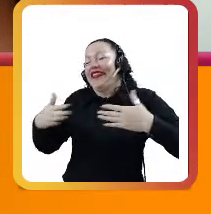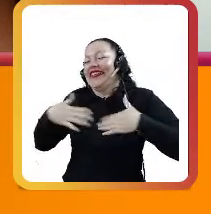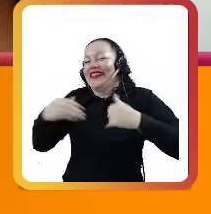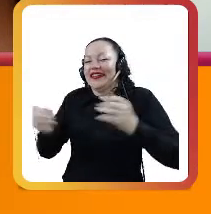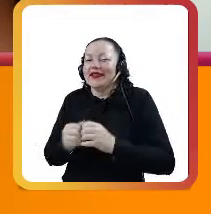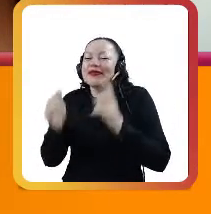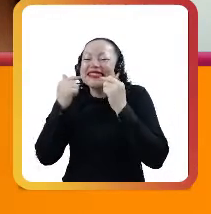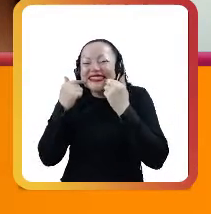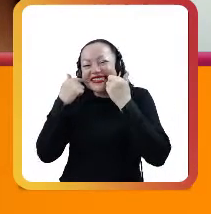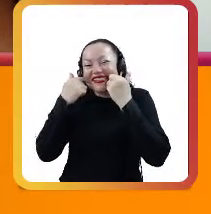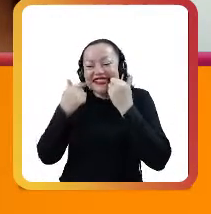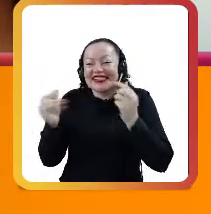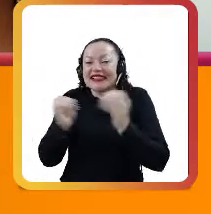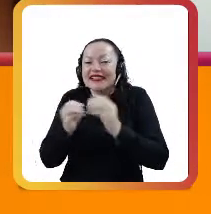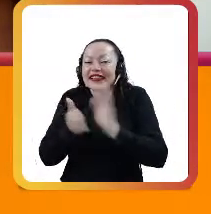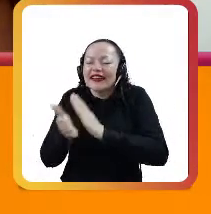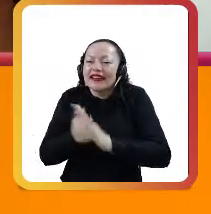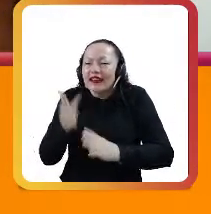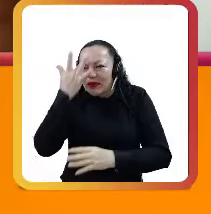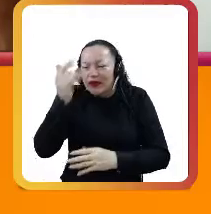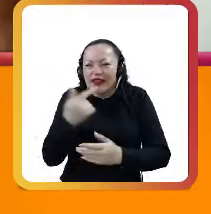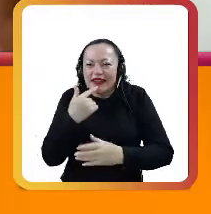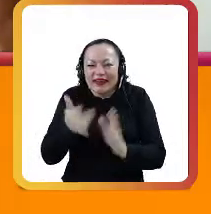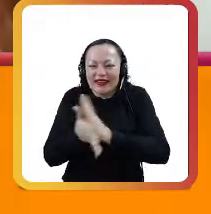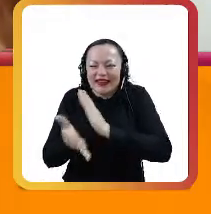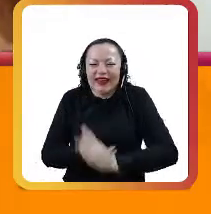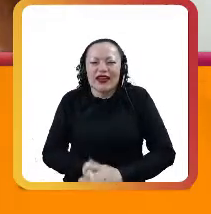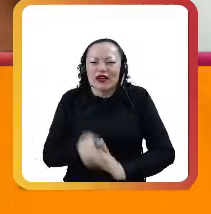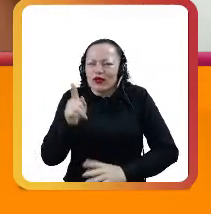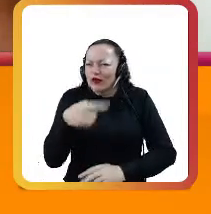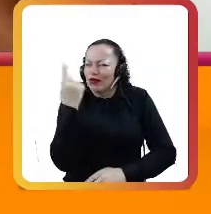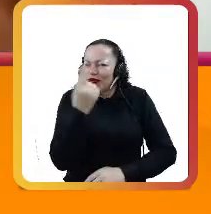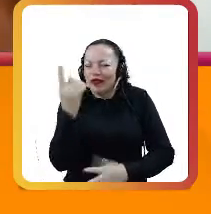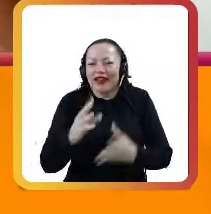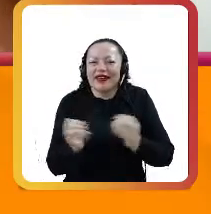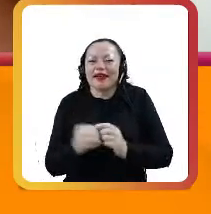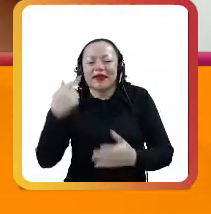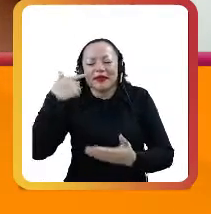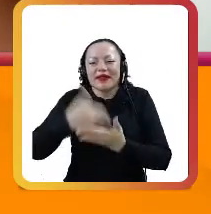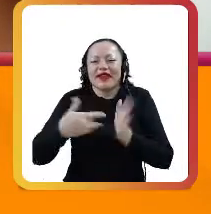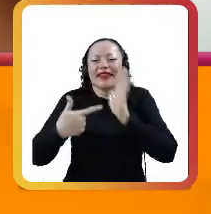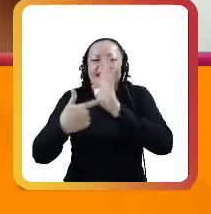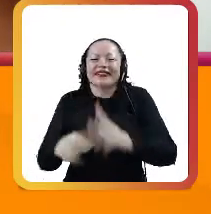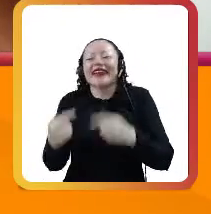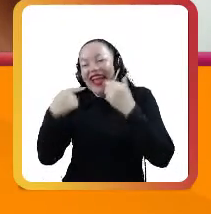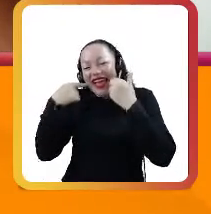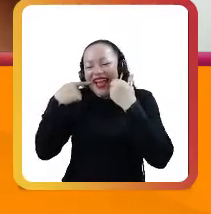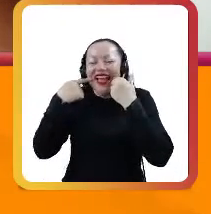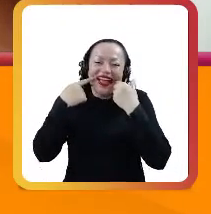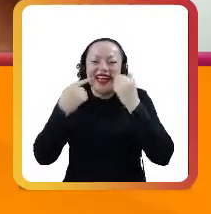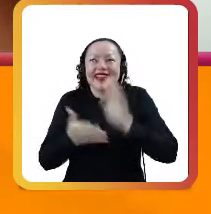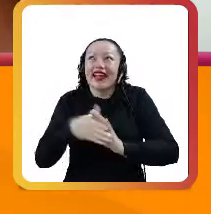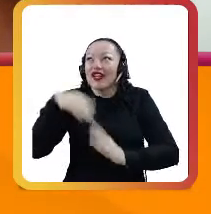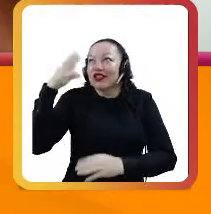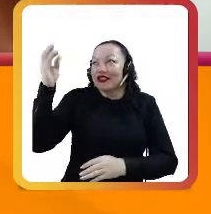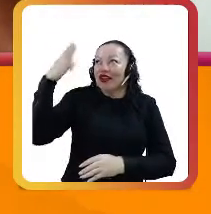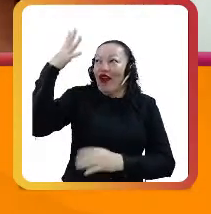esa sonrisa. No, no hay que decir nada. Tú simplemente te muestras con esa sonrisa y ya, el sol